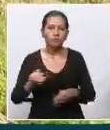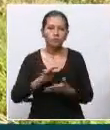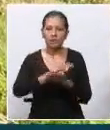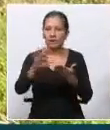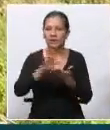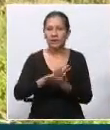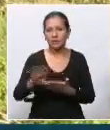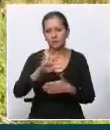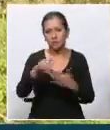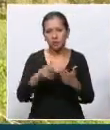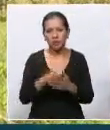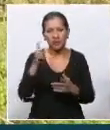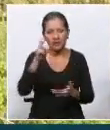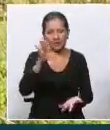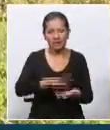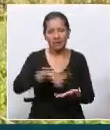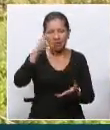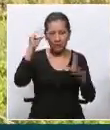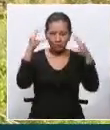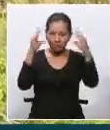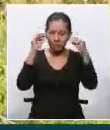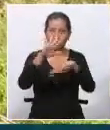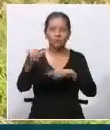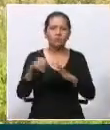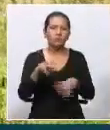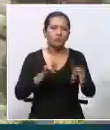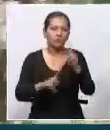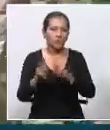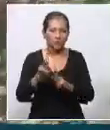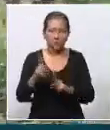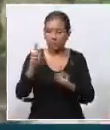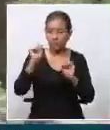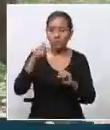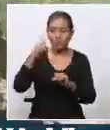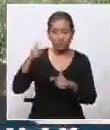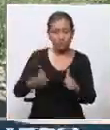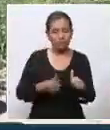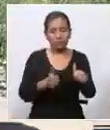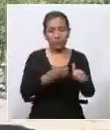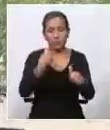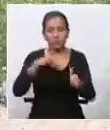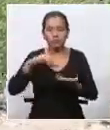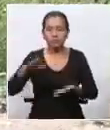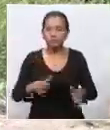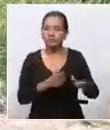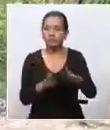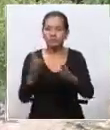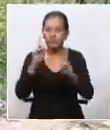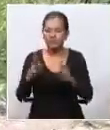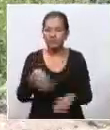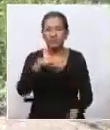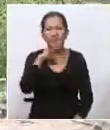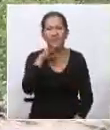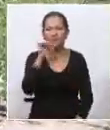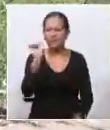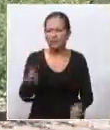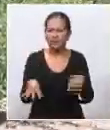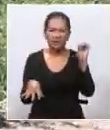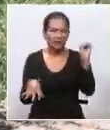tenemos que concientizar a la gente. Ustedes hoy están siguiendo el recorrido y vemos la cantidad de basura que